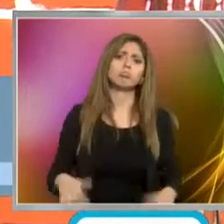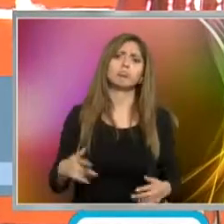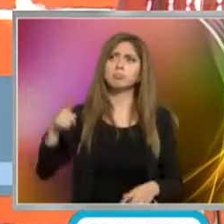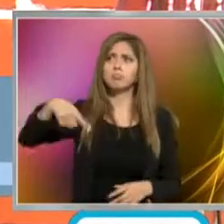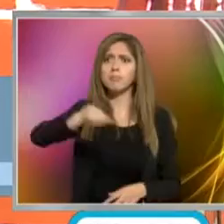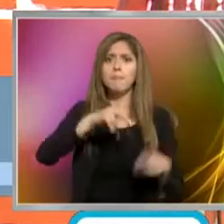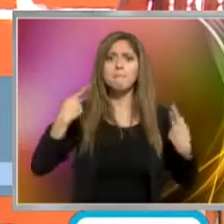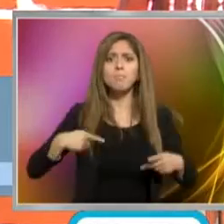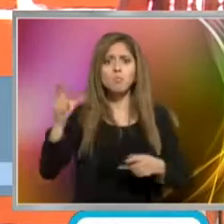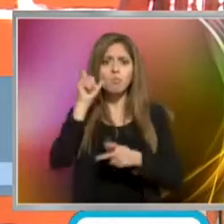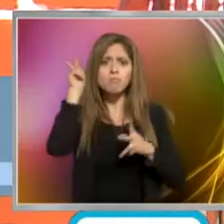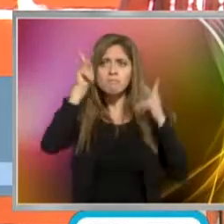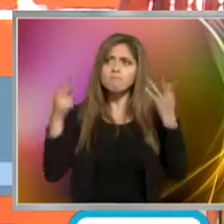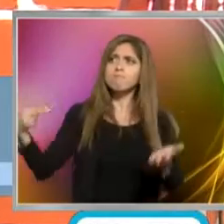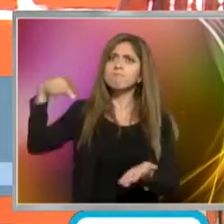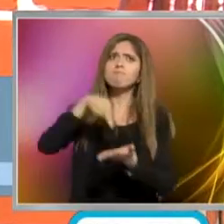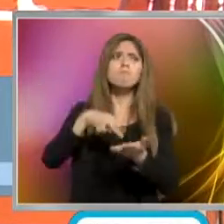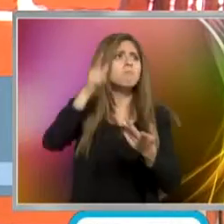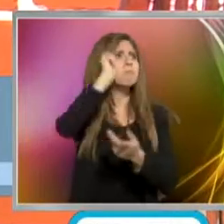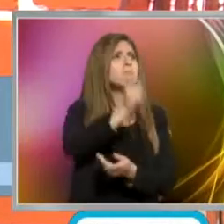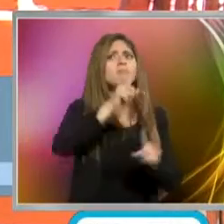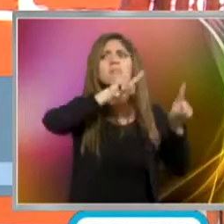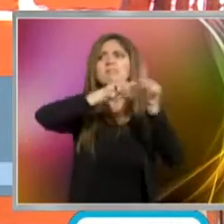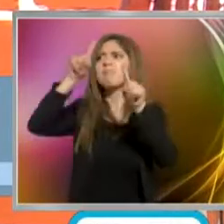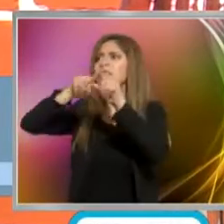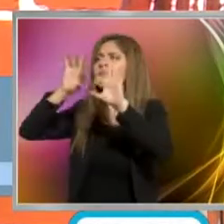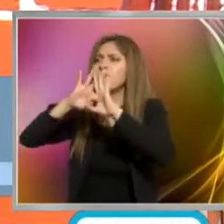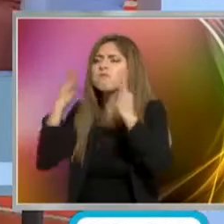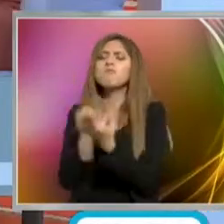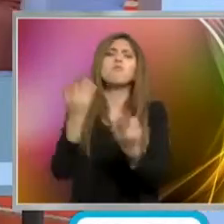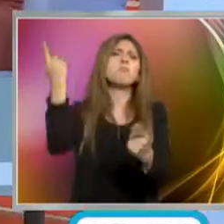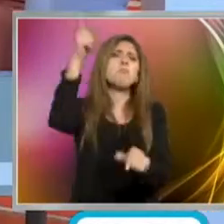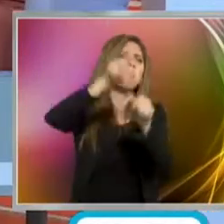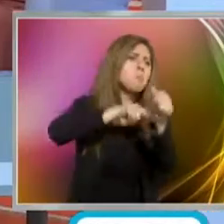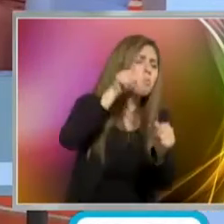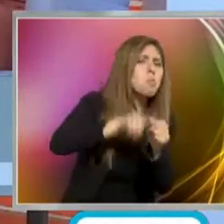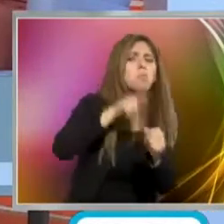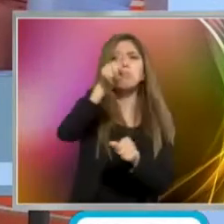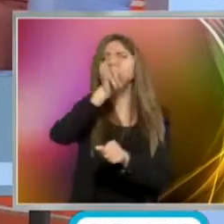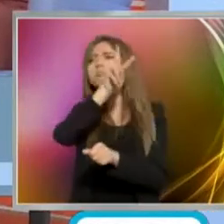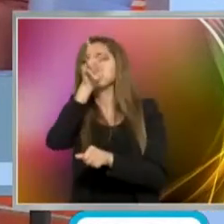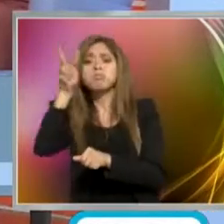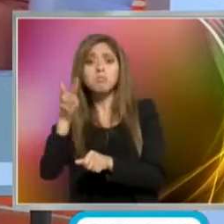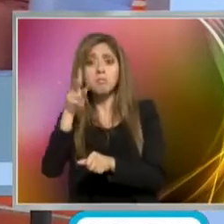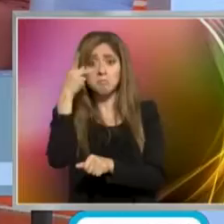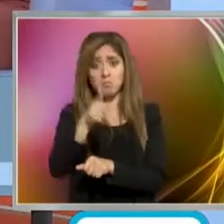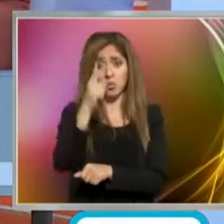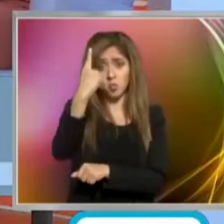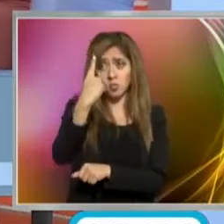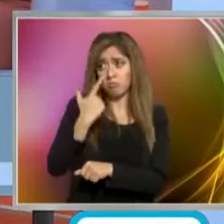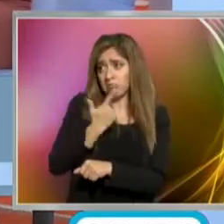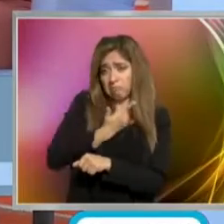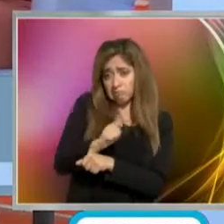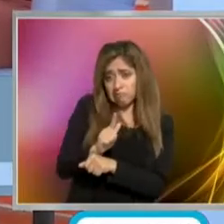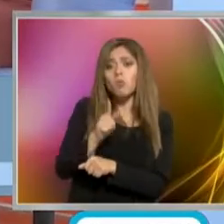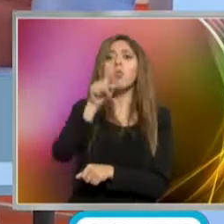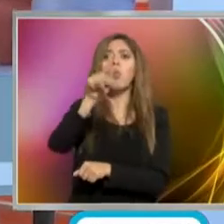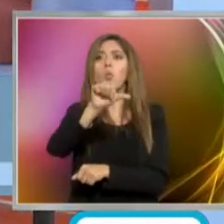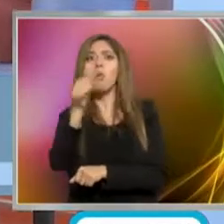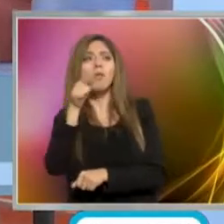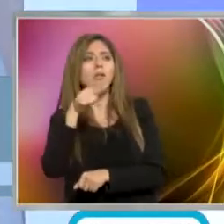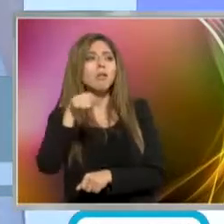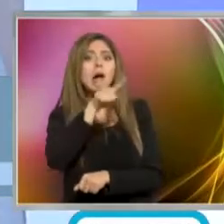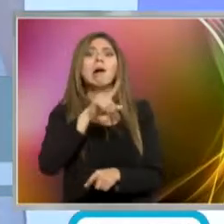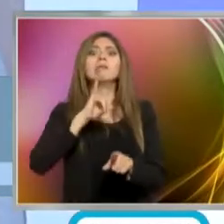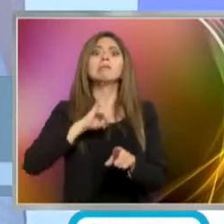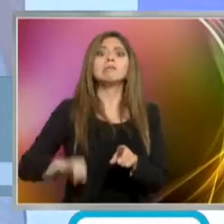que vaya, que hay de todo tipo de estilos, todas medidas, de todos los colores. Y entonces, si no te gusta una, te gusta otra seguro.